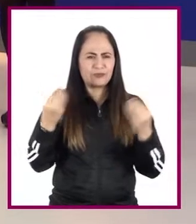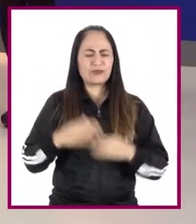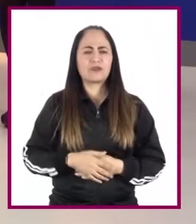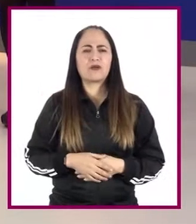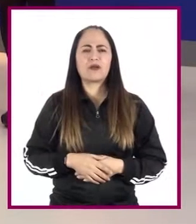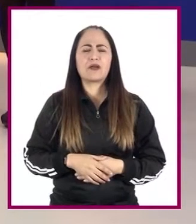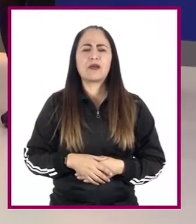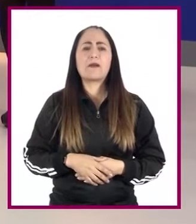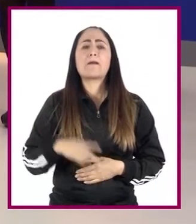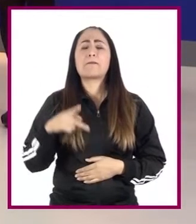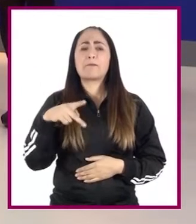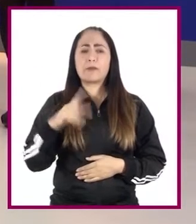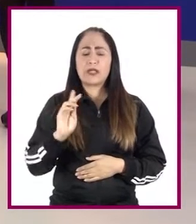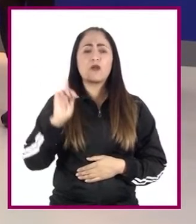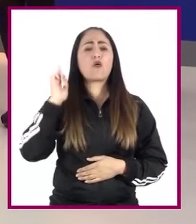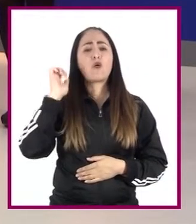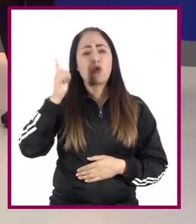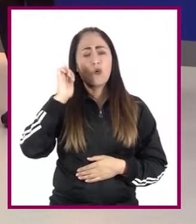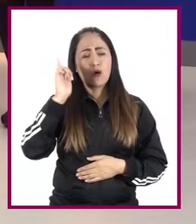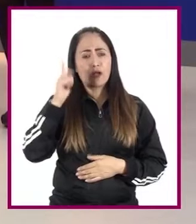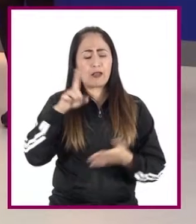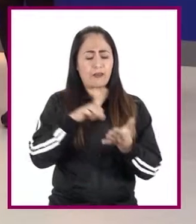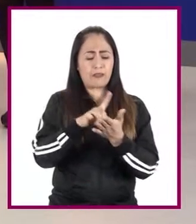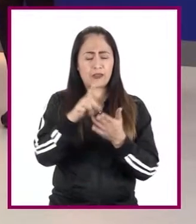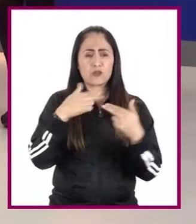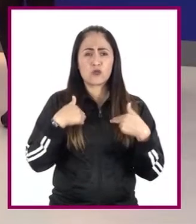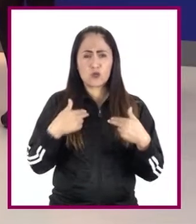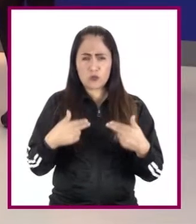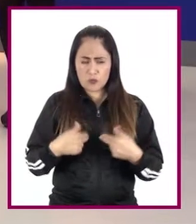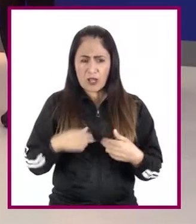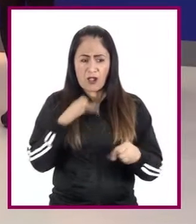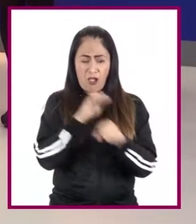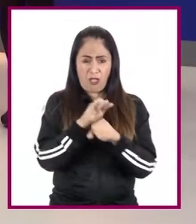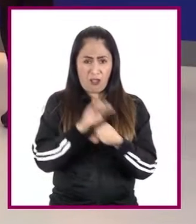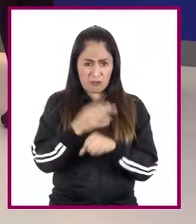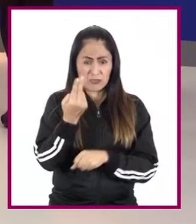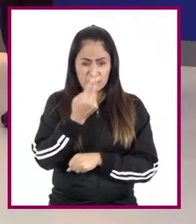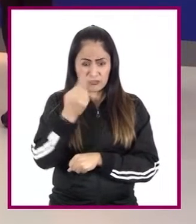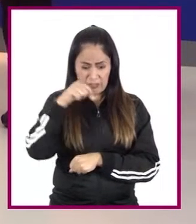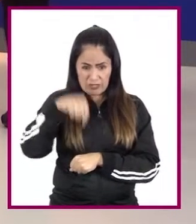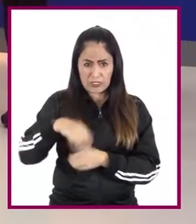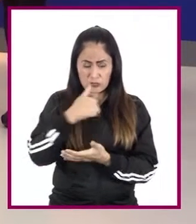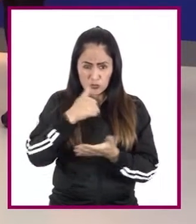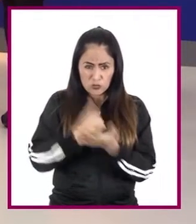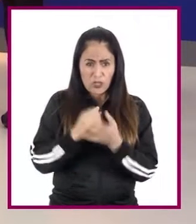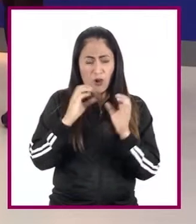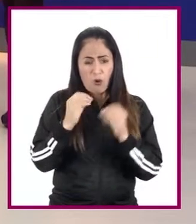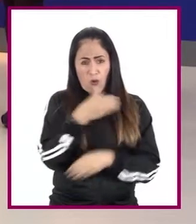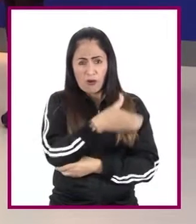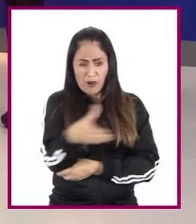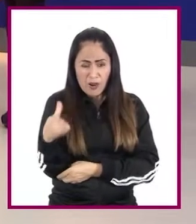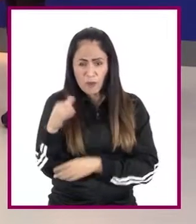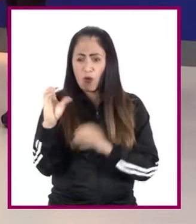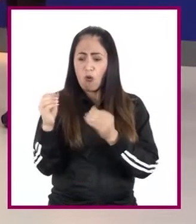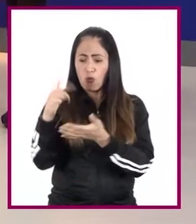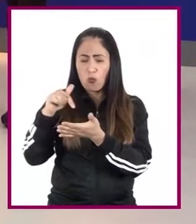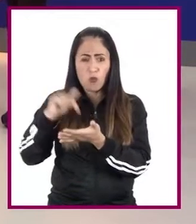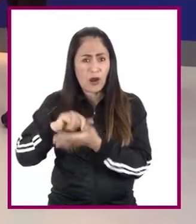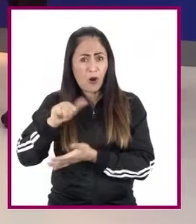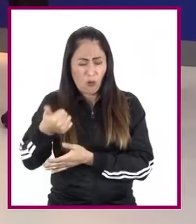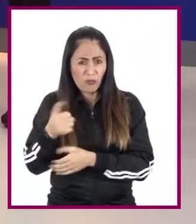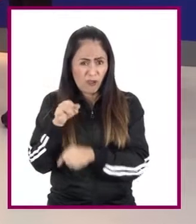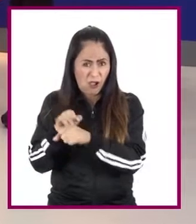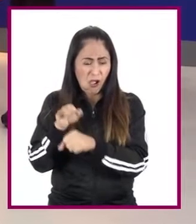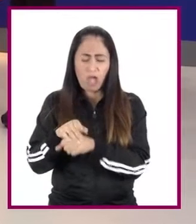Pero queremos que algún día la defensa de los derechos no sea necesaria ni en la ciudad, ni en el campo, ni en ningún lugar. Las